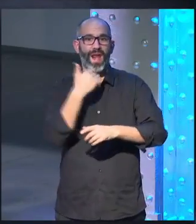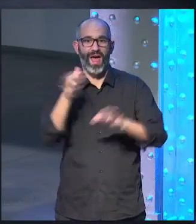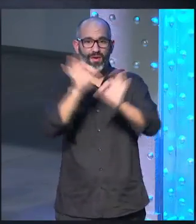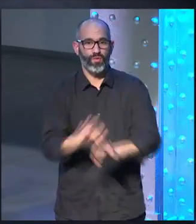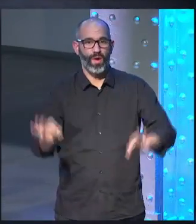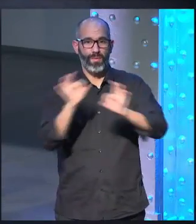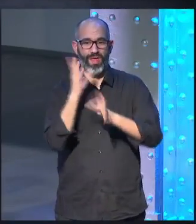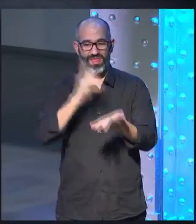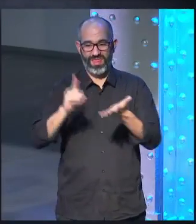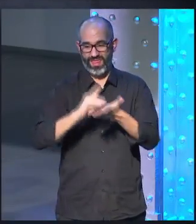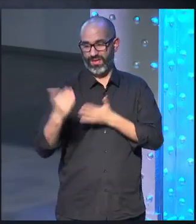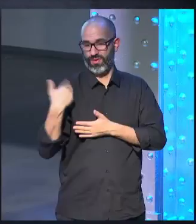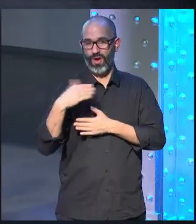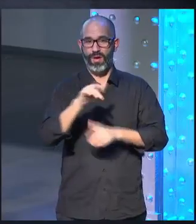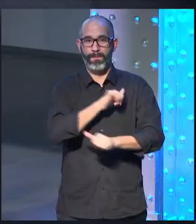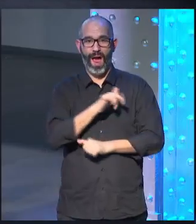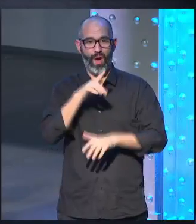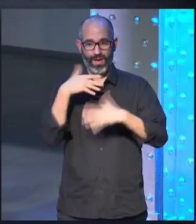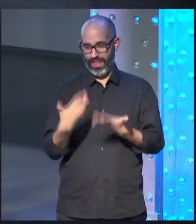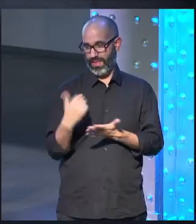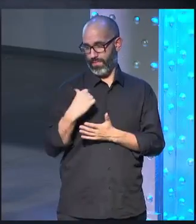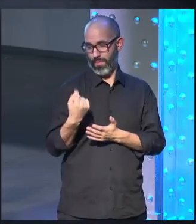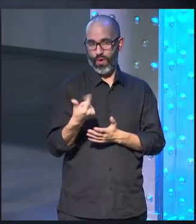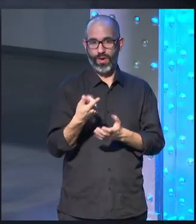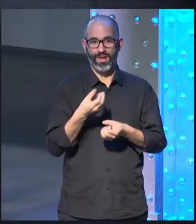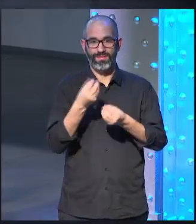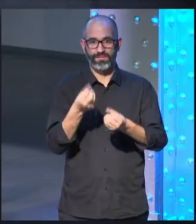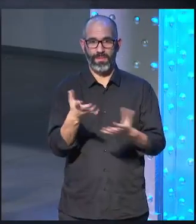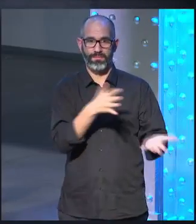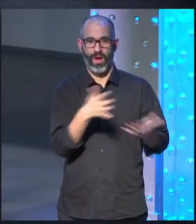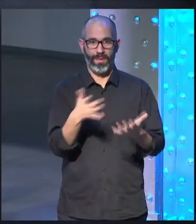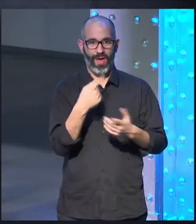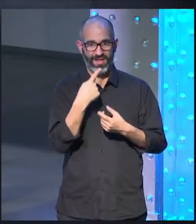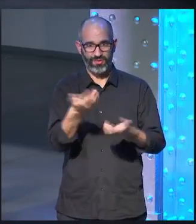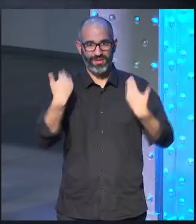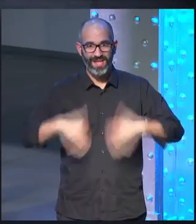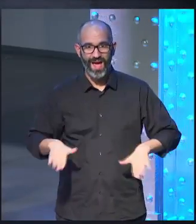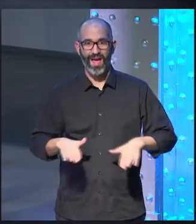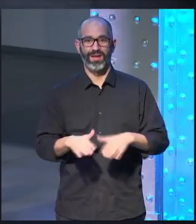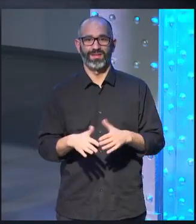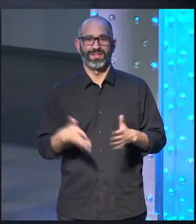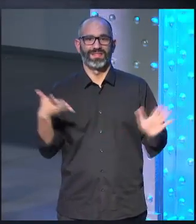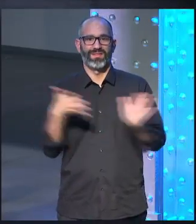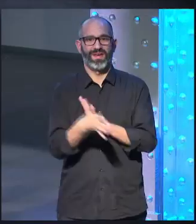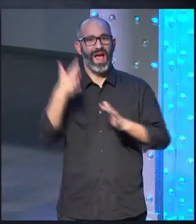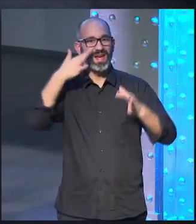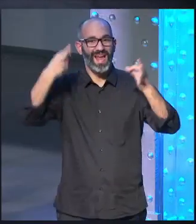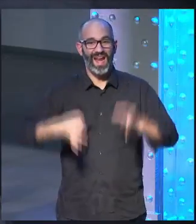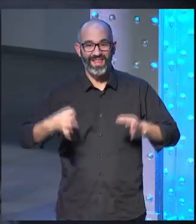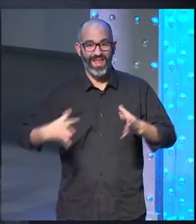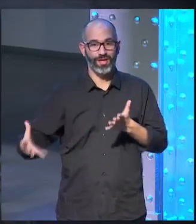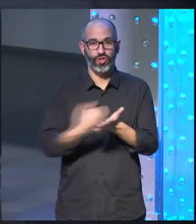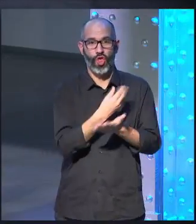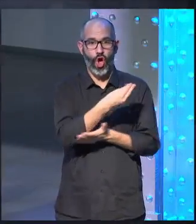dado el nuevo dato actualizado de la EPA, en torno al 37%. Claro, es una realidad que todos estos